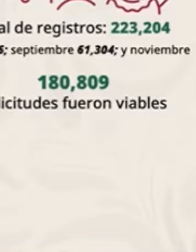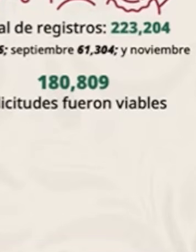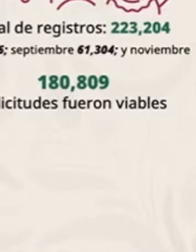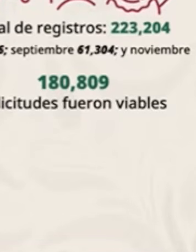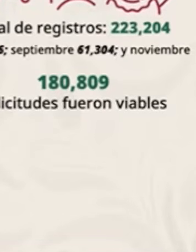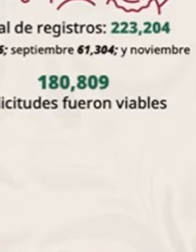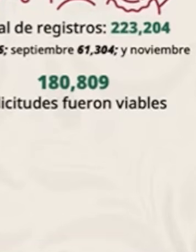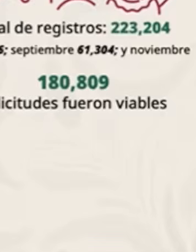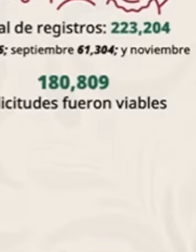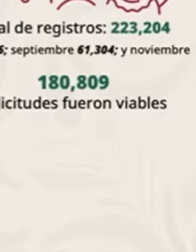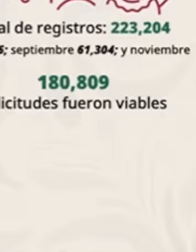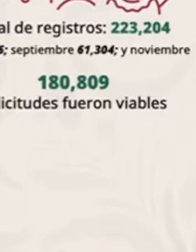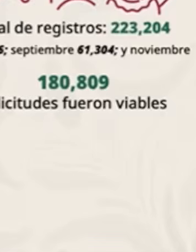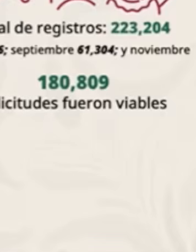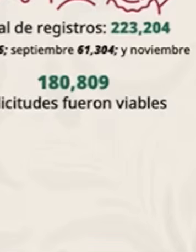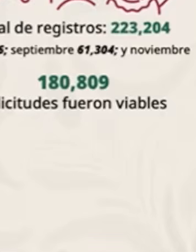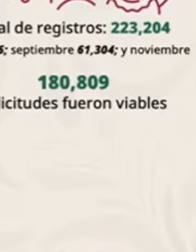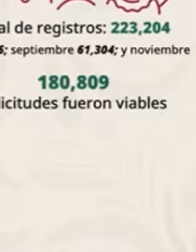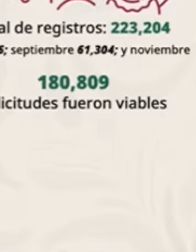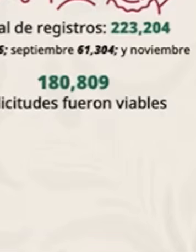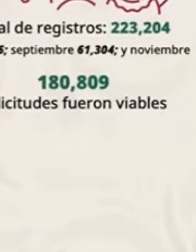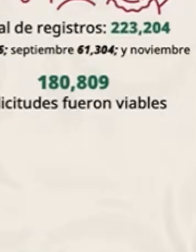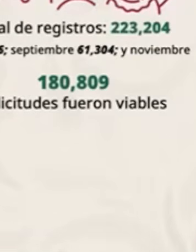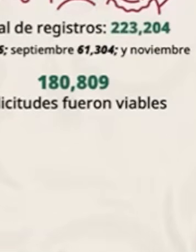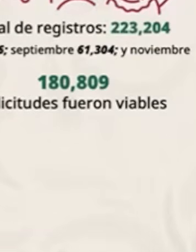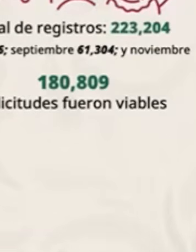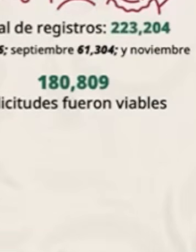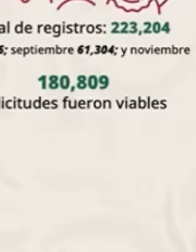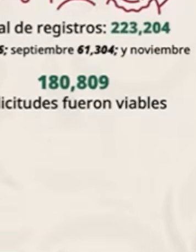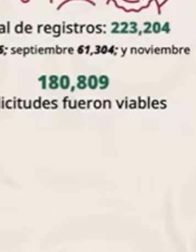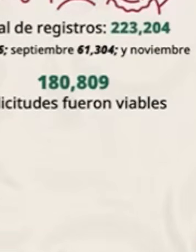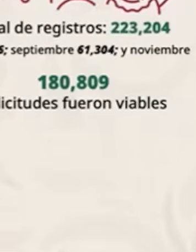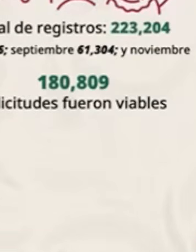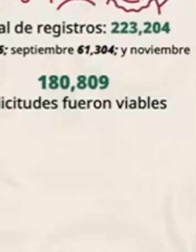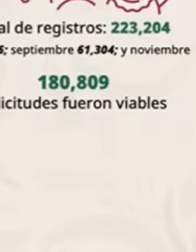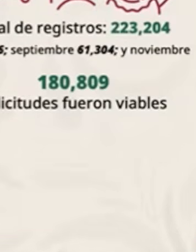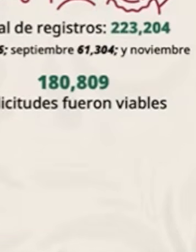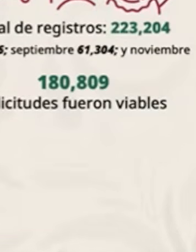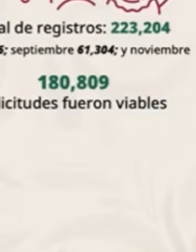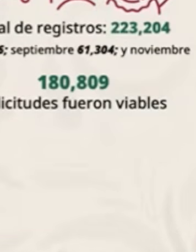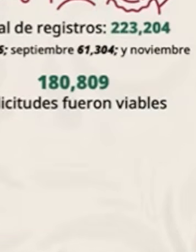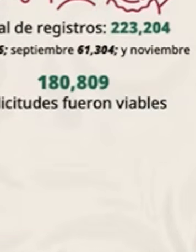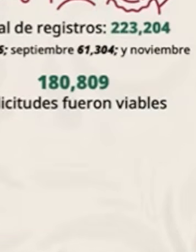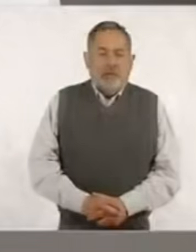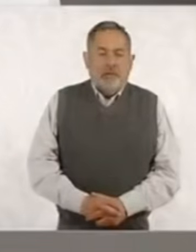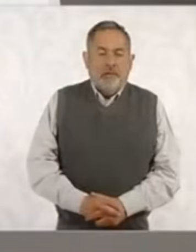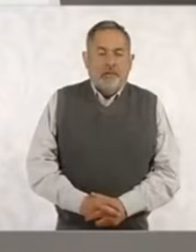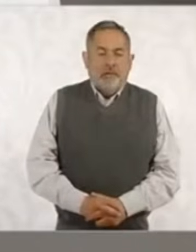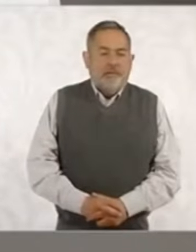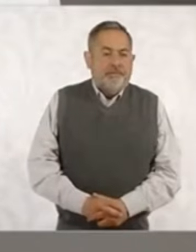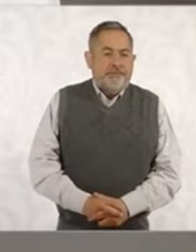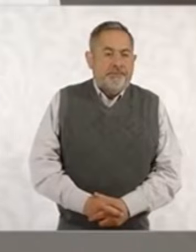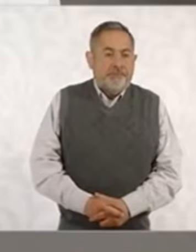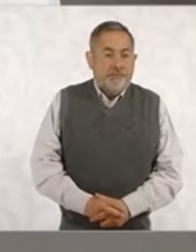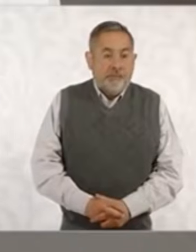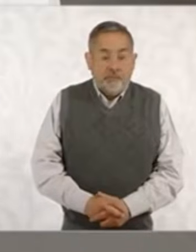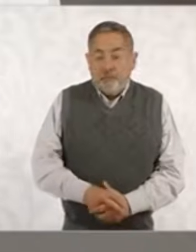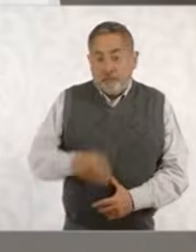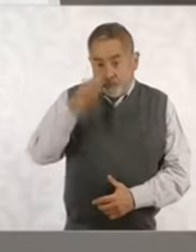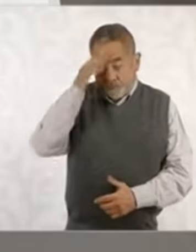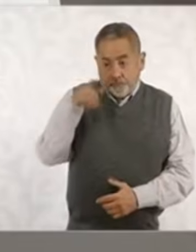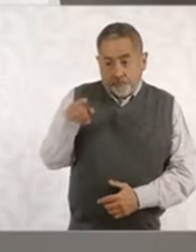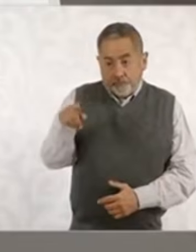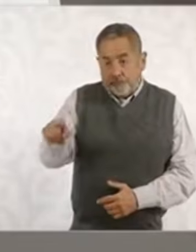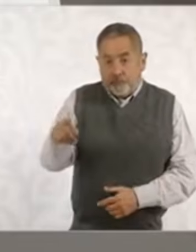68,648. Una vez que hicimos la revisión, recuerden que las familias no deben ser derechohabientes, ni de Infonavit ni de Infoviste,